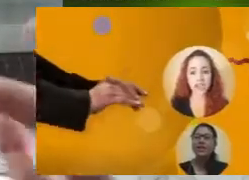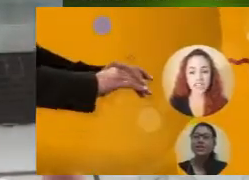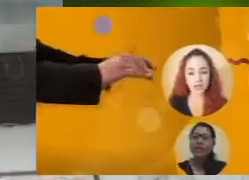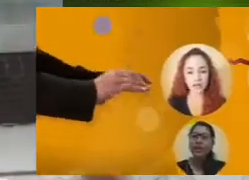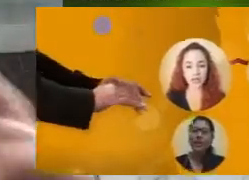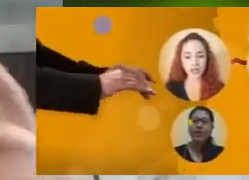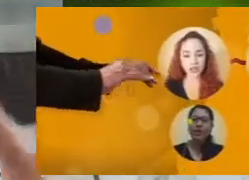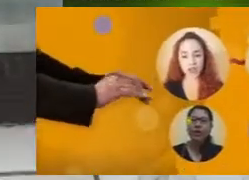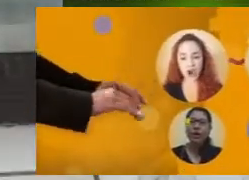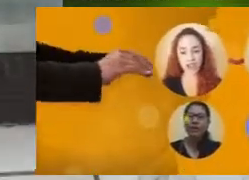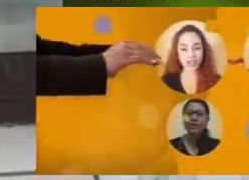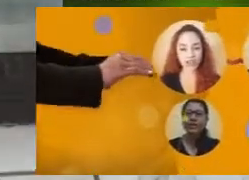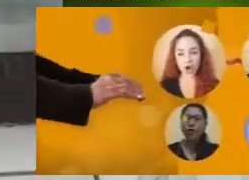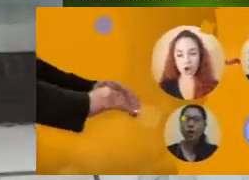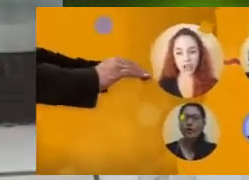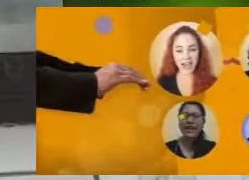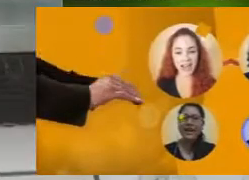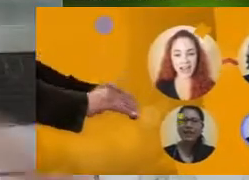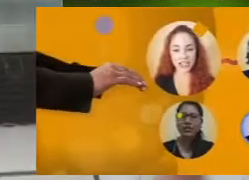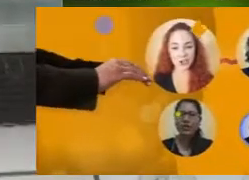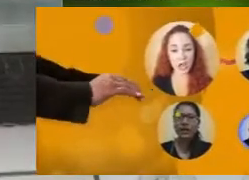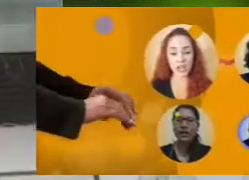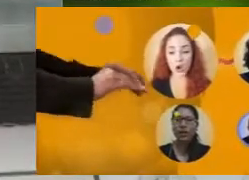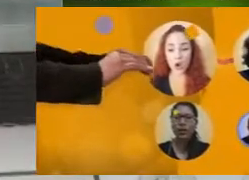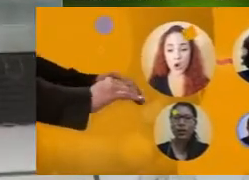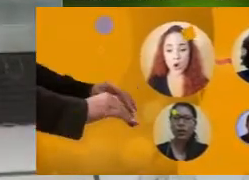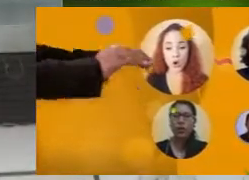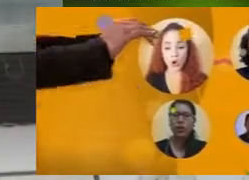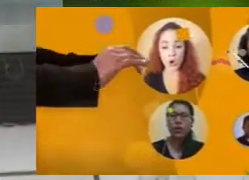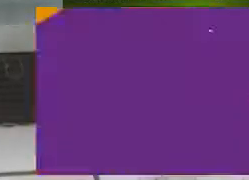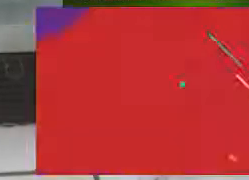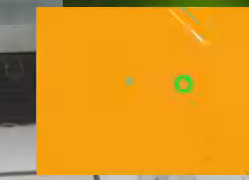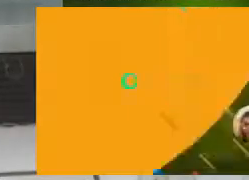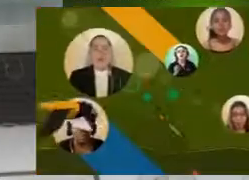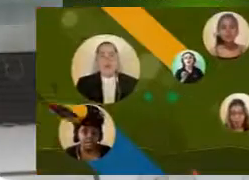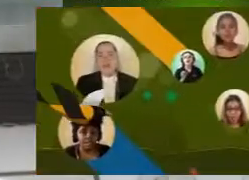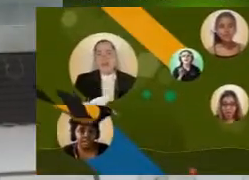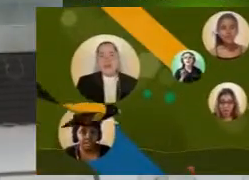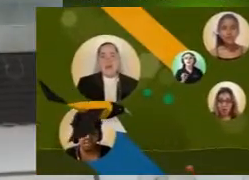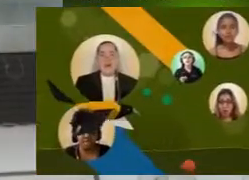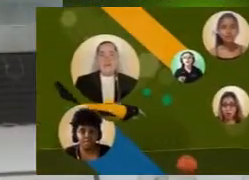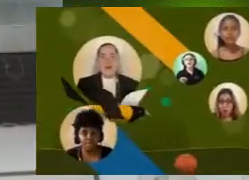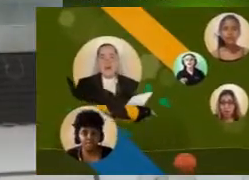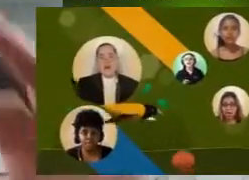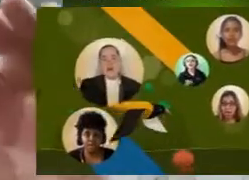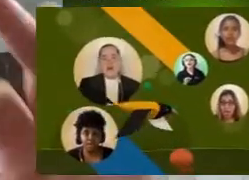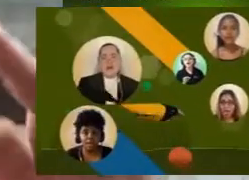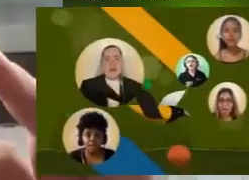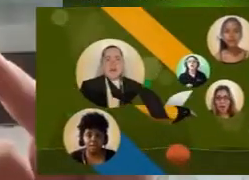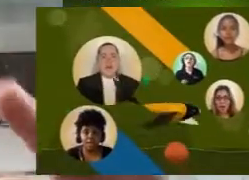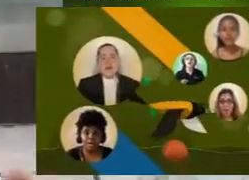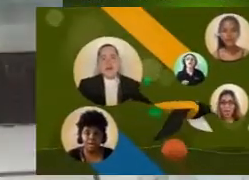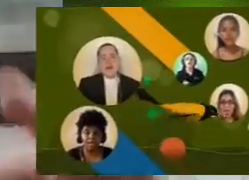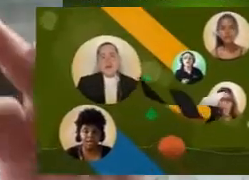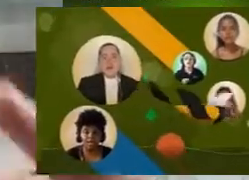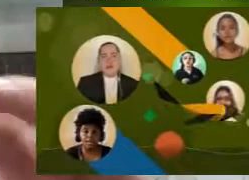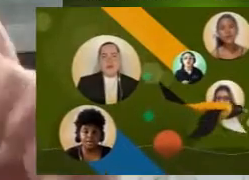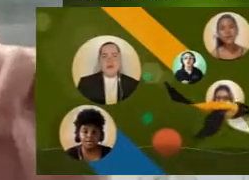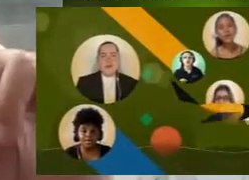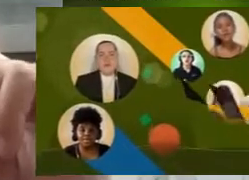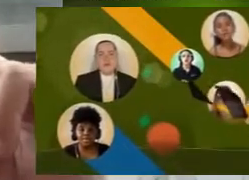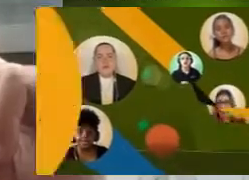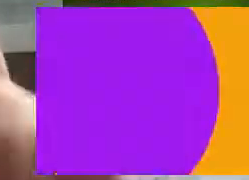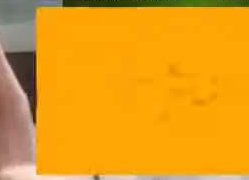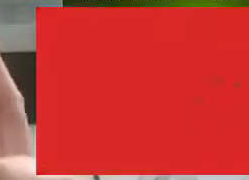viendo y escuchando a través de diferentes medios en otras regiones del país. Lo primero entonces, como les decía,